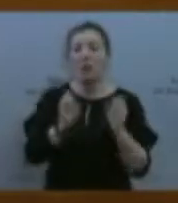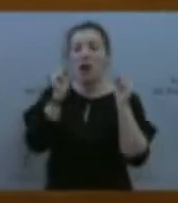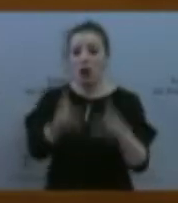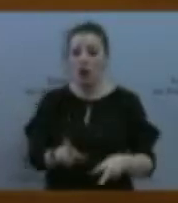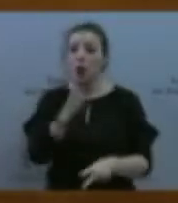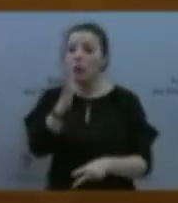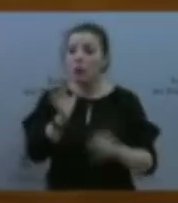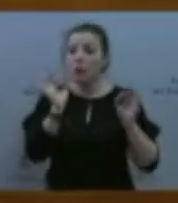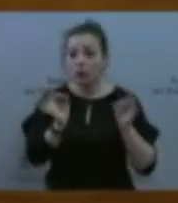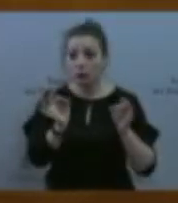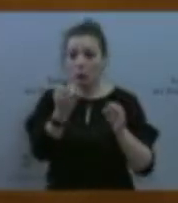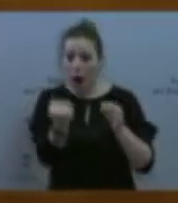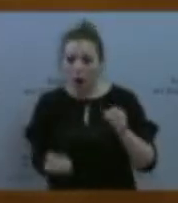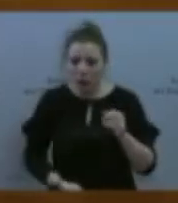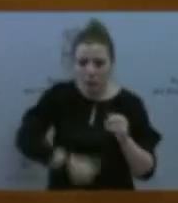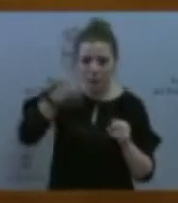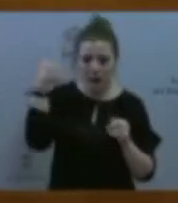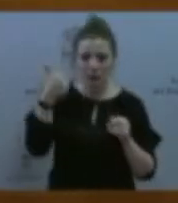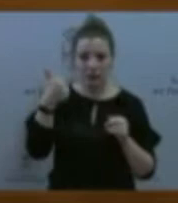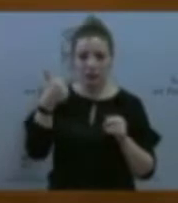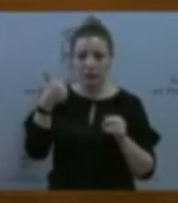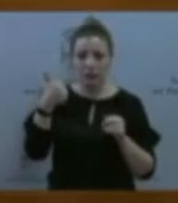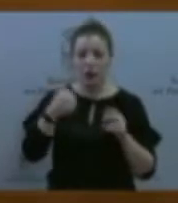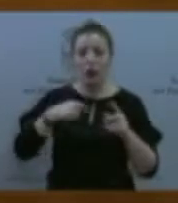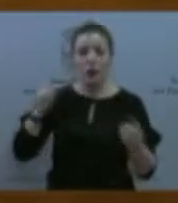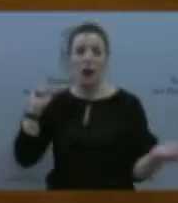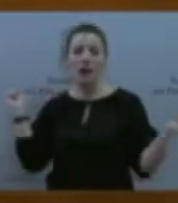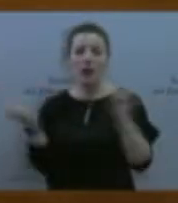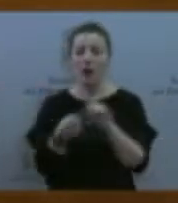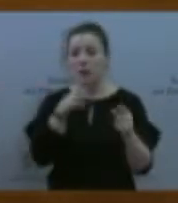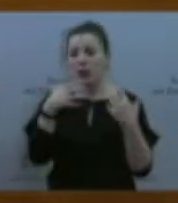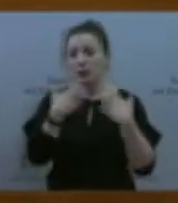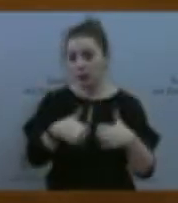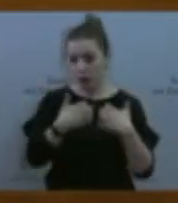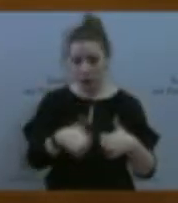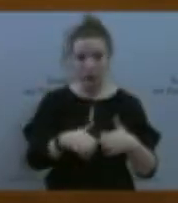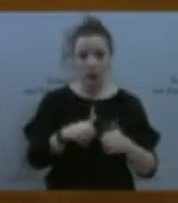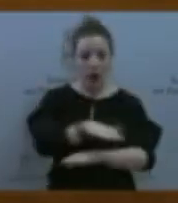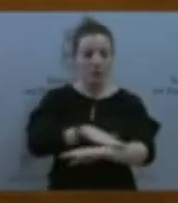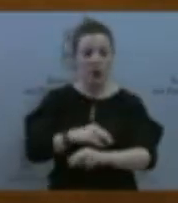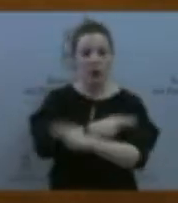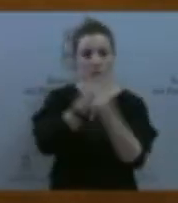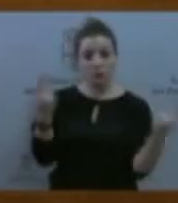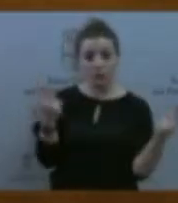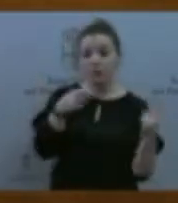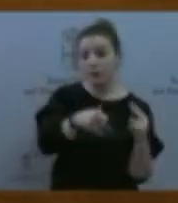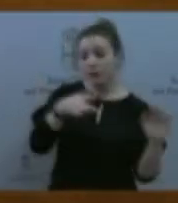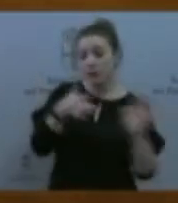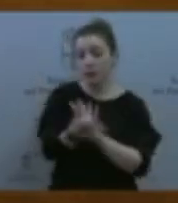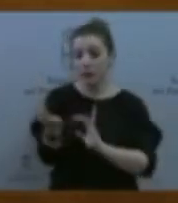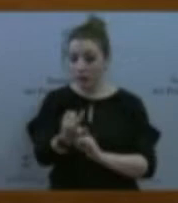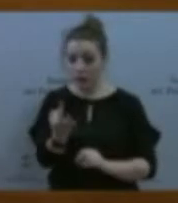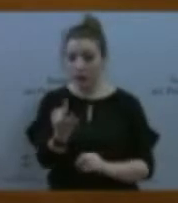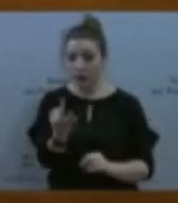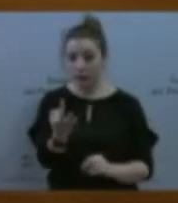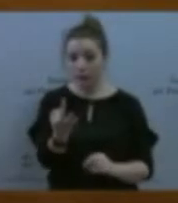de tuerca al funcionamiento de las administraciones públicas. Y eso condujo a una suerte de descrédito institucional, de desafección,